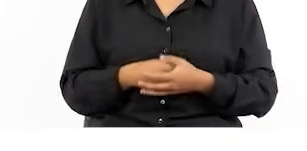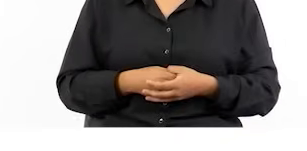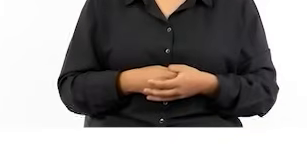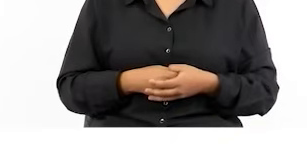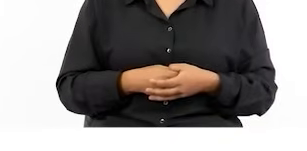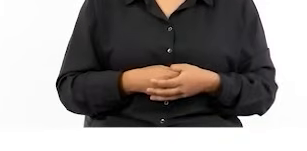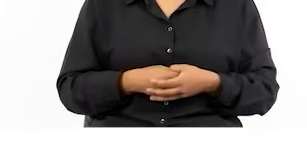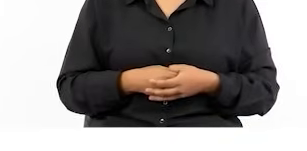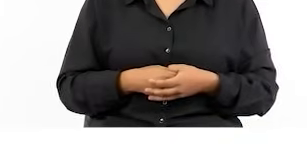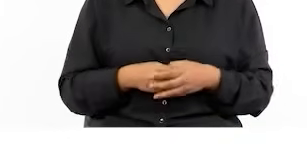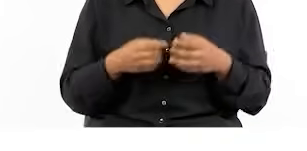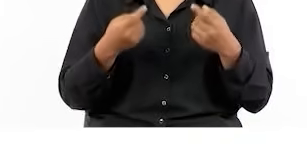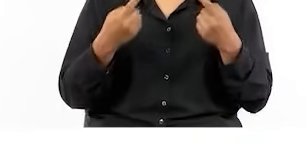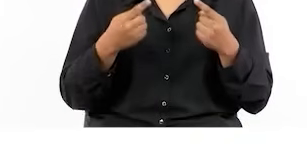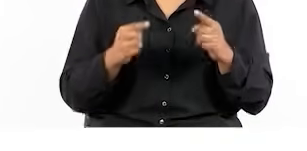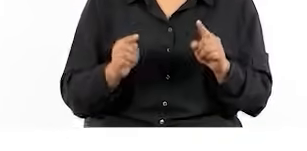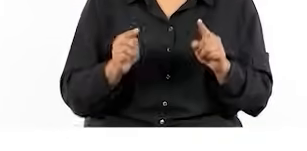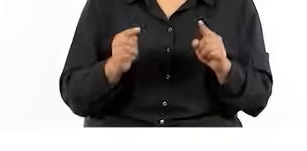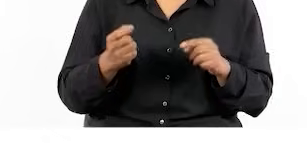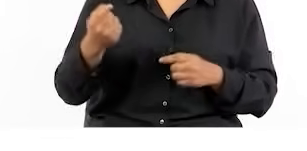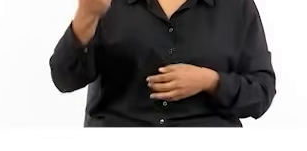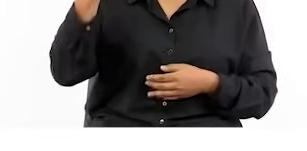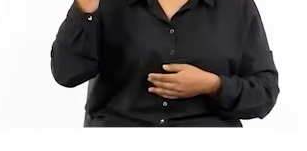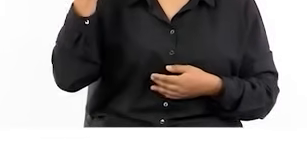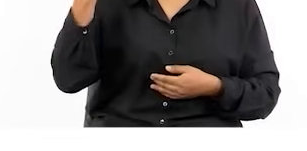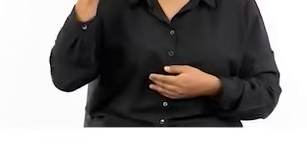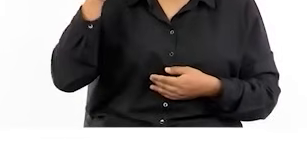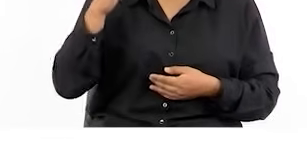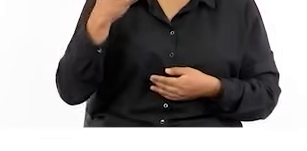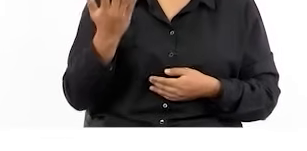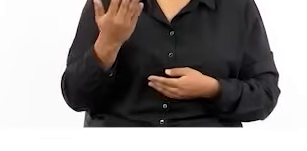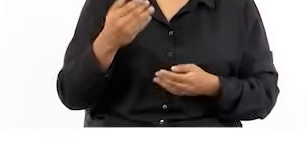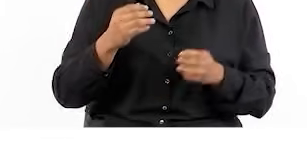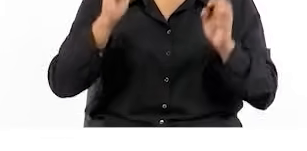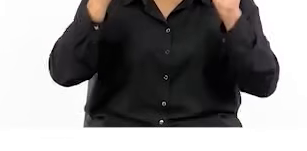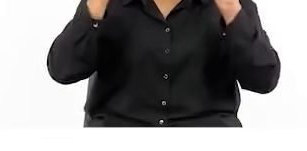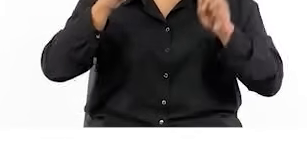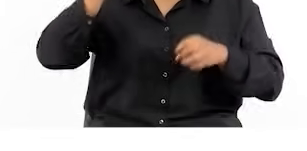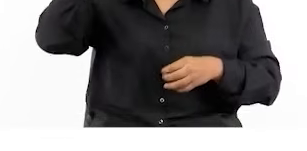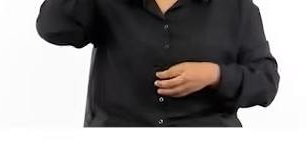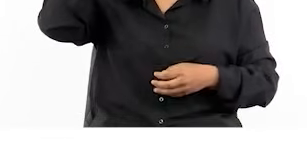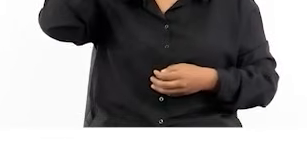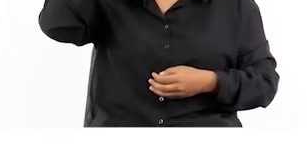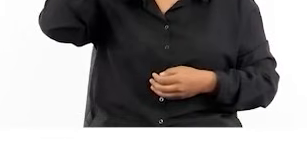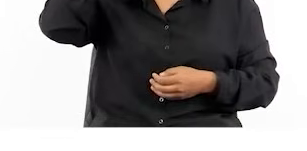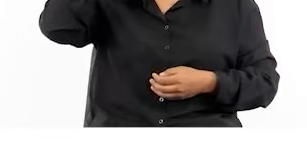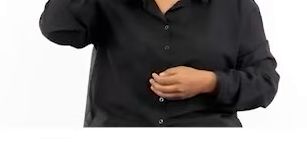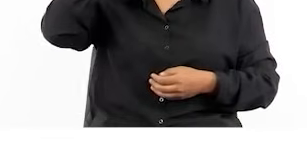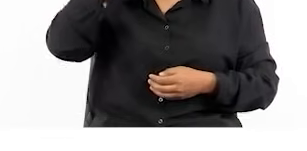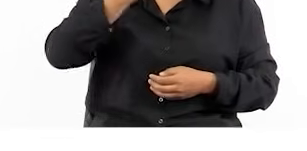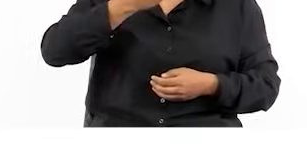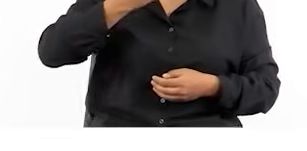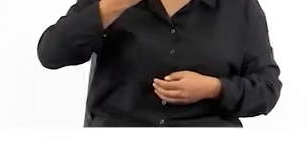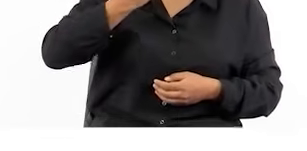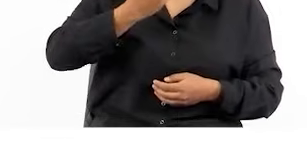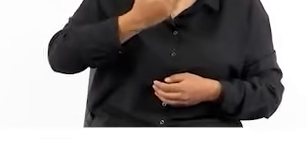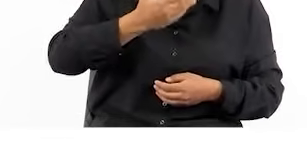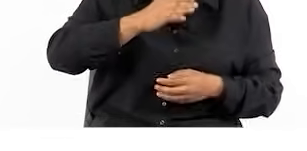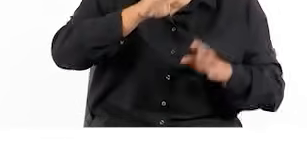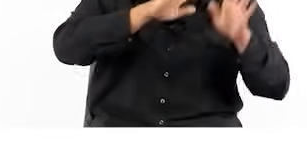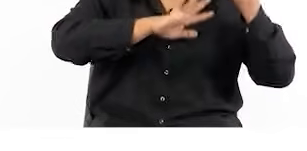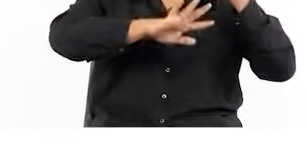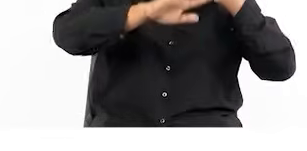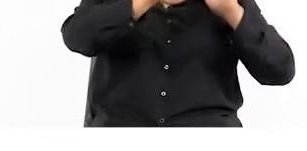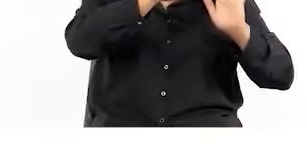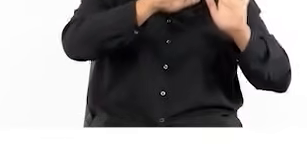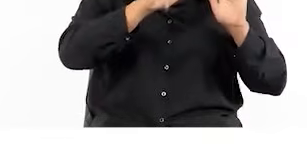ese determinado periodo de tiempo. Pero surge algo muy importante. ¿Cómo es posible saber cuándo ocurrieron